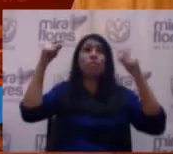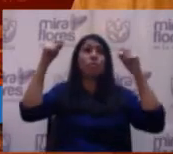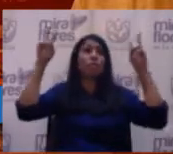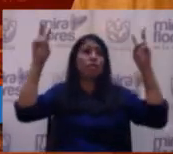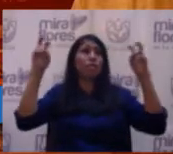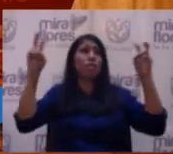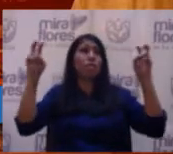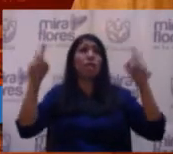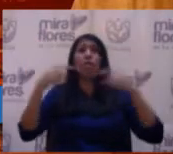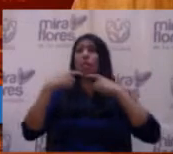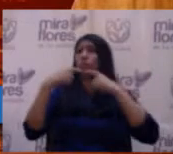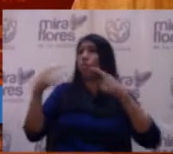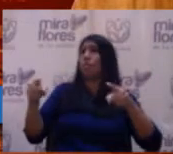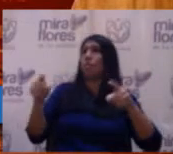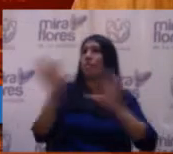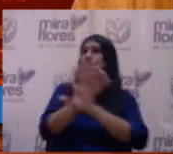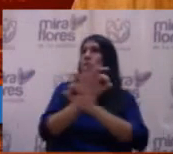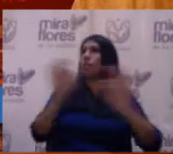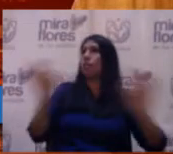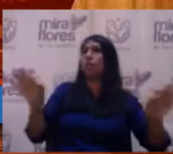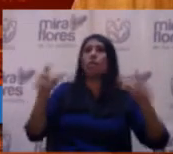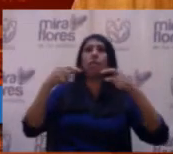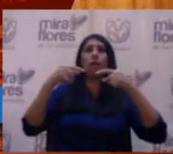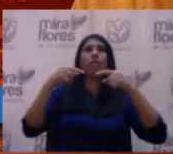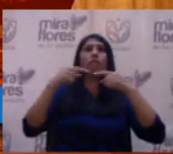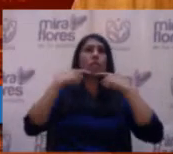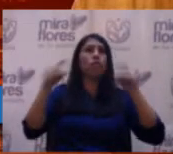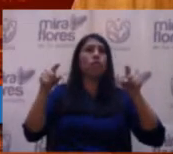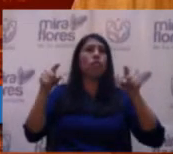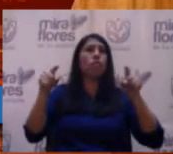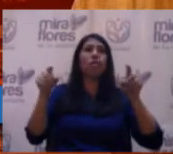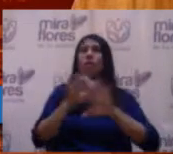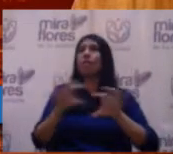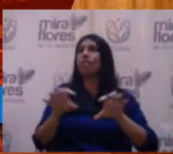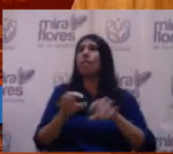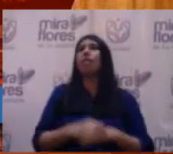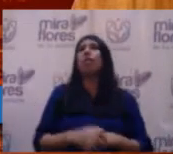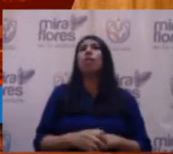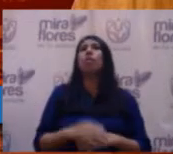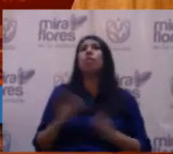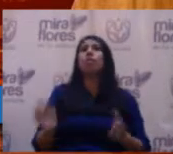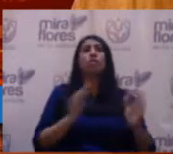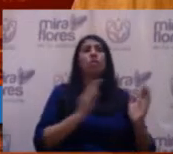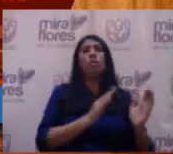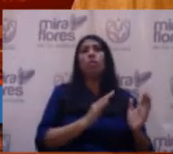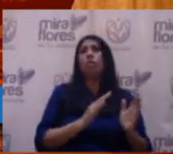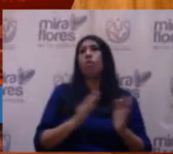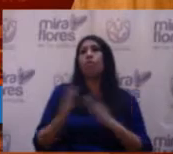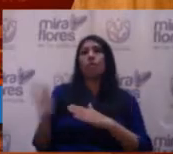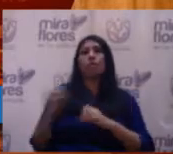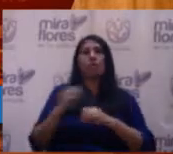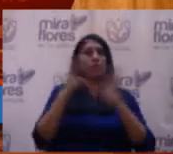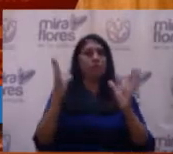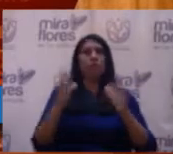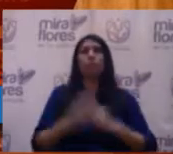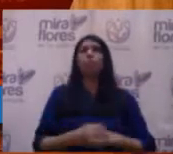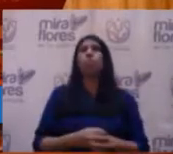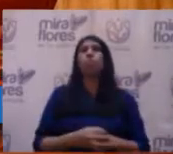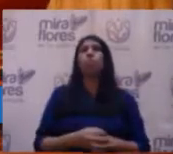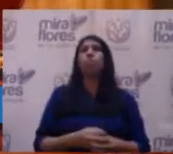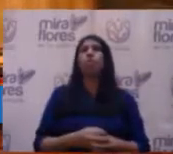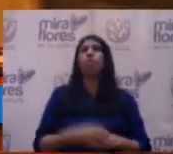mesa. Si no hay informes adicionales que realizar, vamos a lo que es orden del día. Orden del